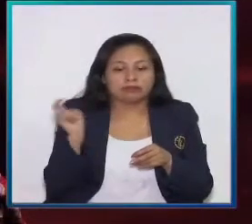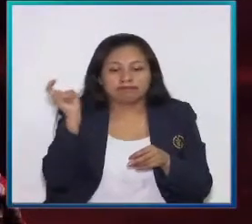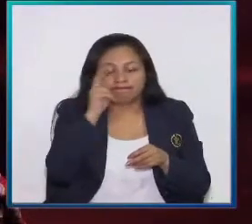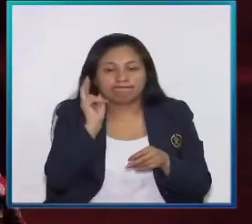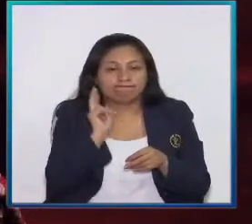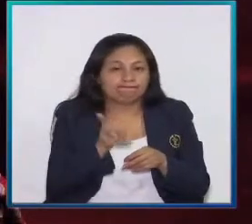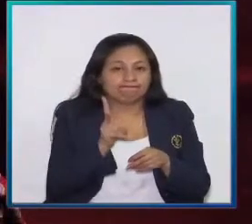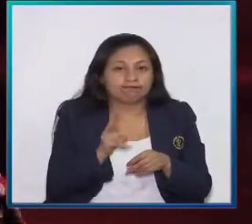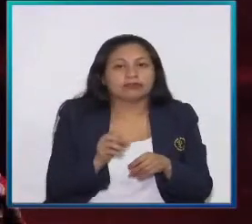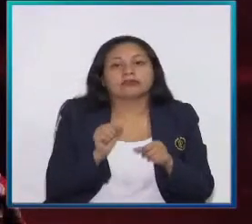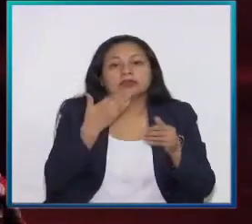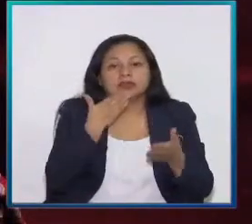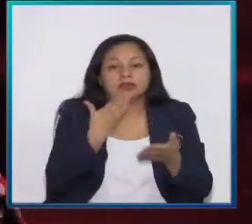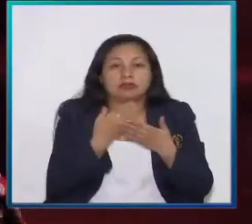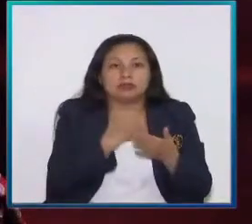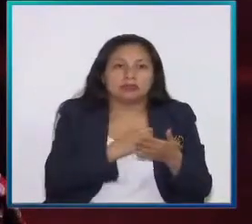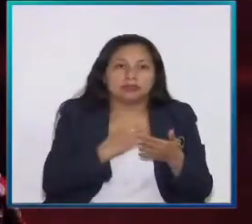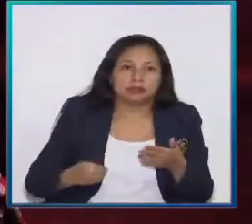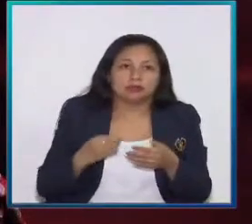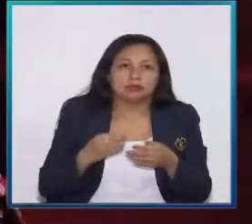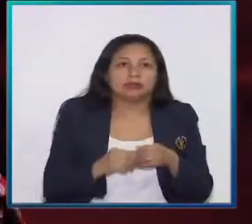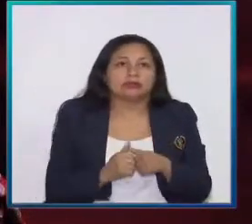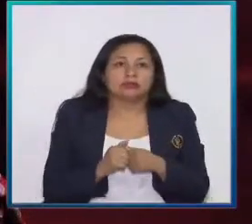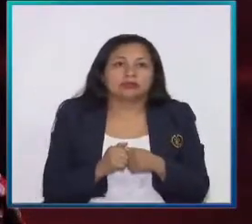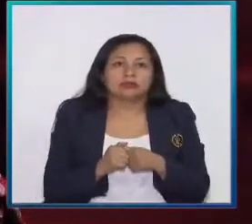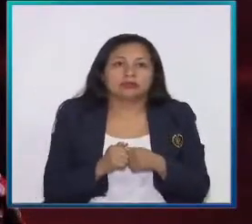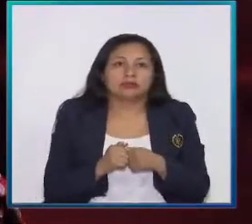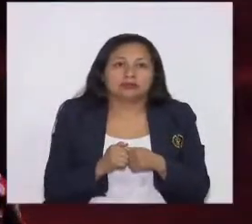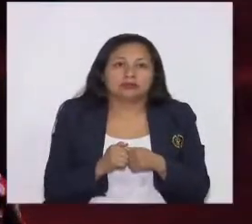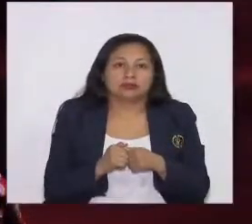de siempre. Gracias, señor presidente.